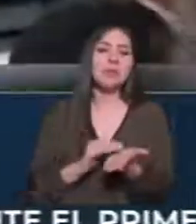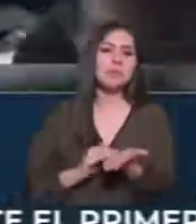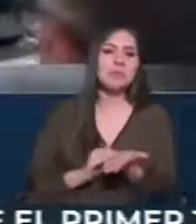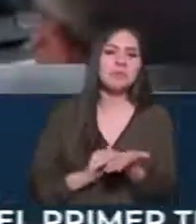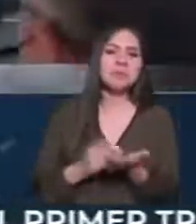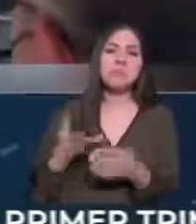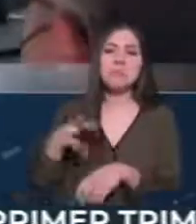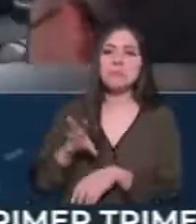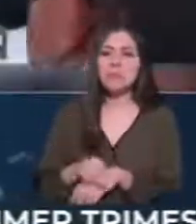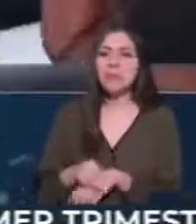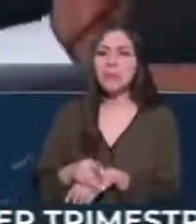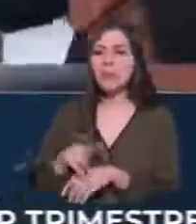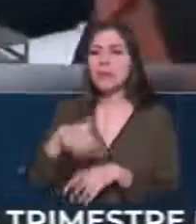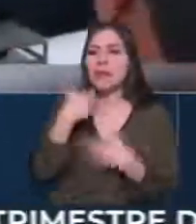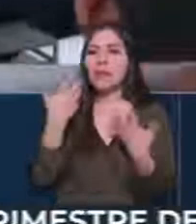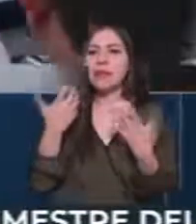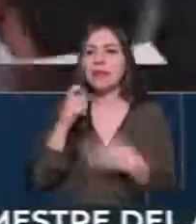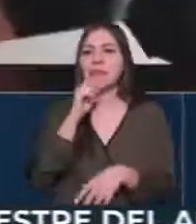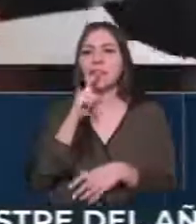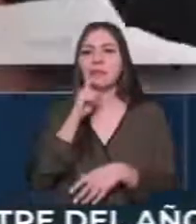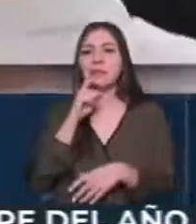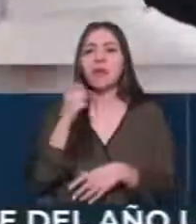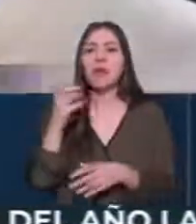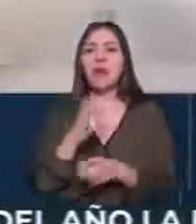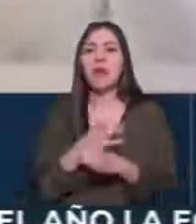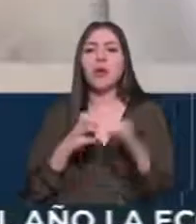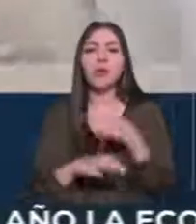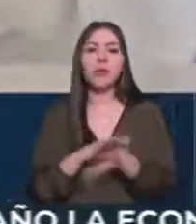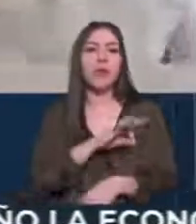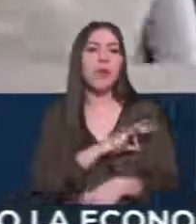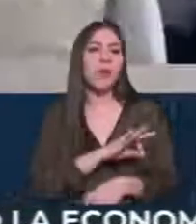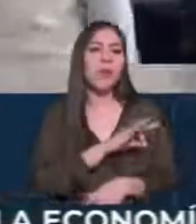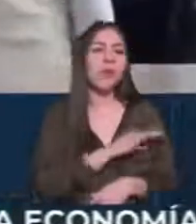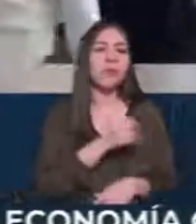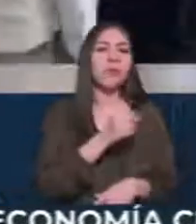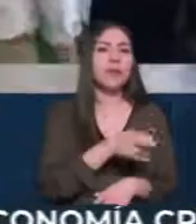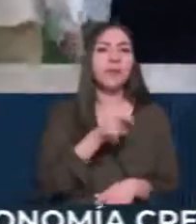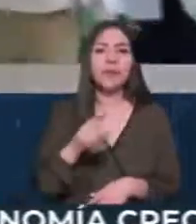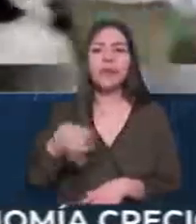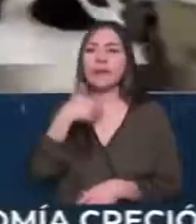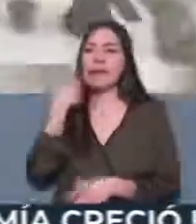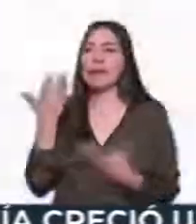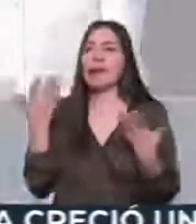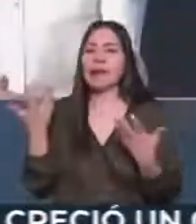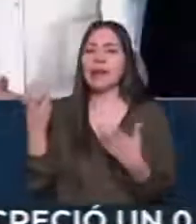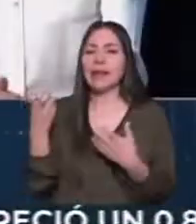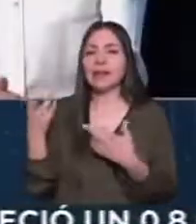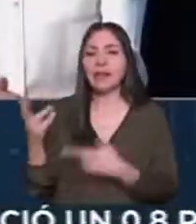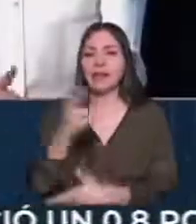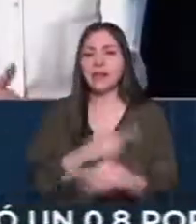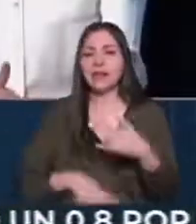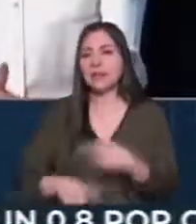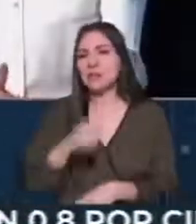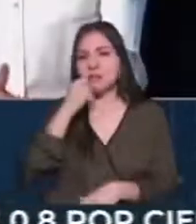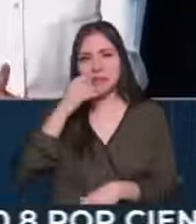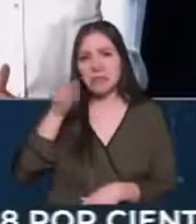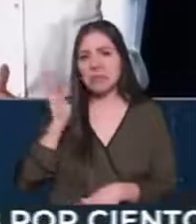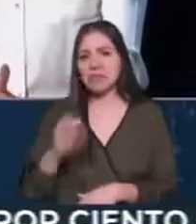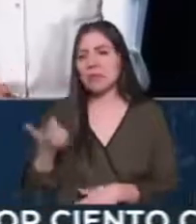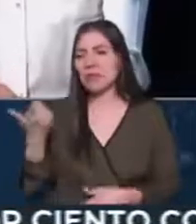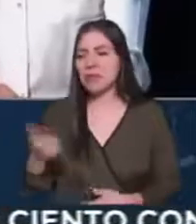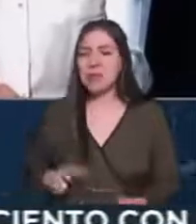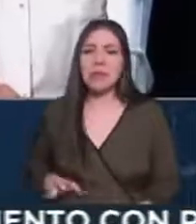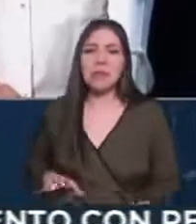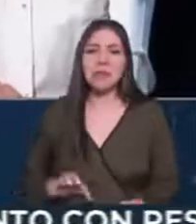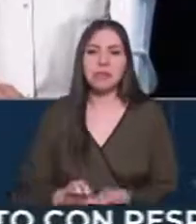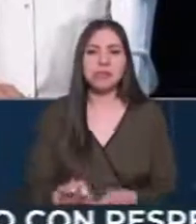impuestos. Ellos quieren regresar a ese régimen de privilegios. Entonces no están dispuestos a derrochar la cantidad de dinero, además con el INE que tenemos, que ya